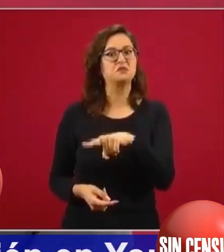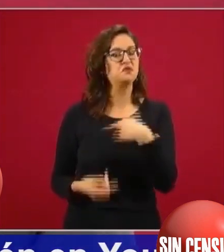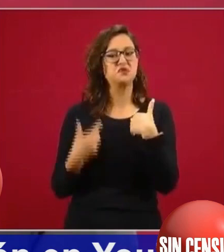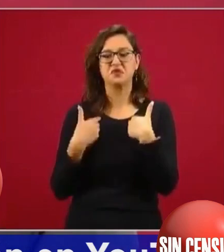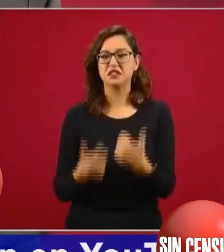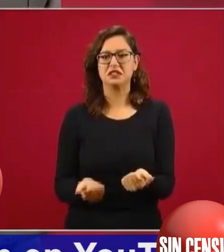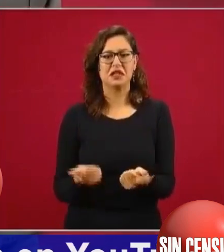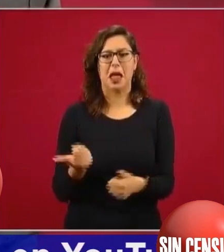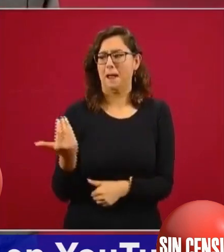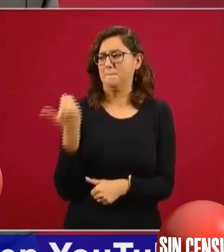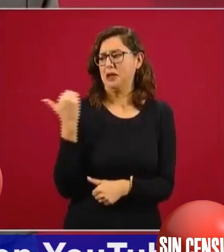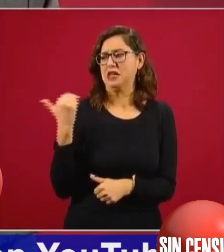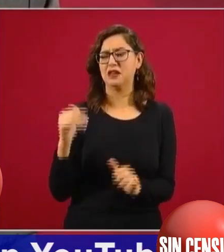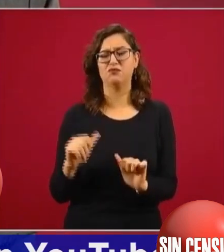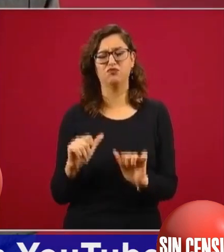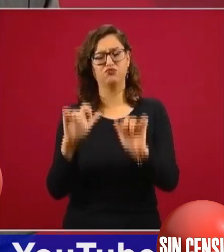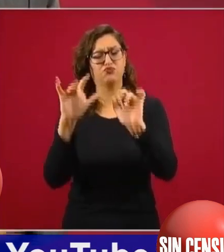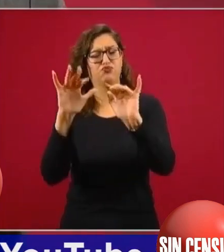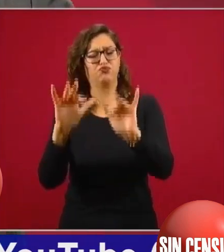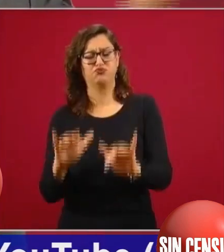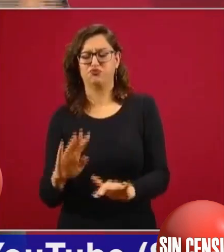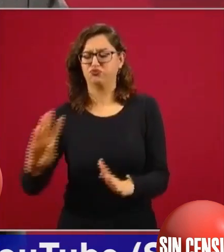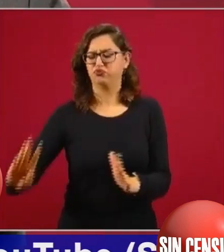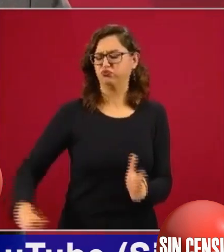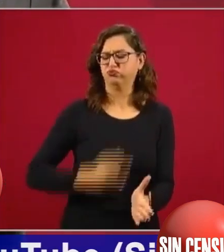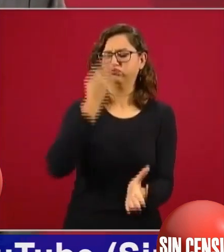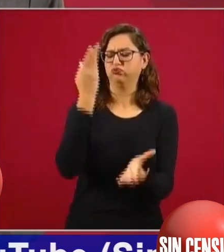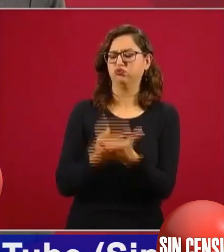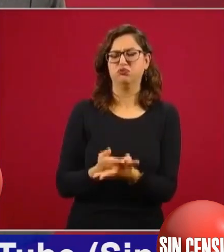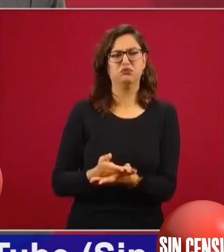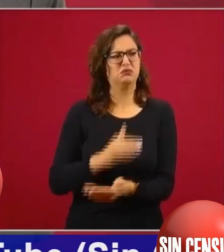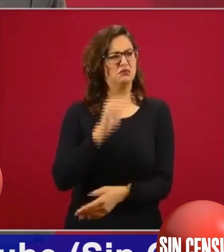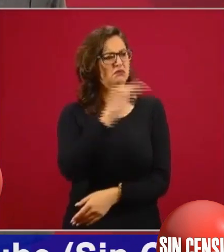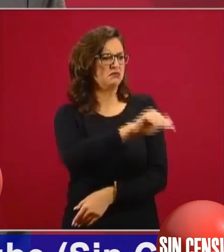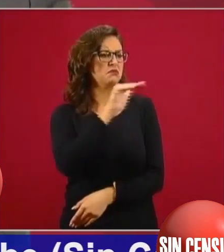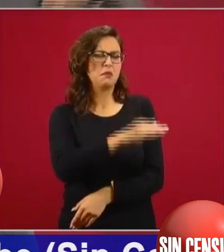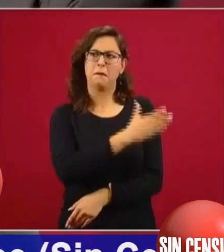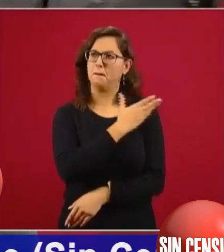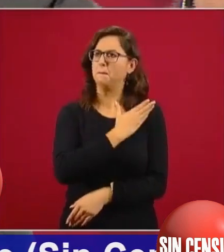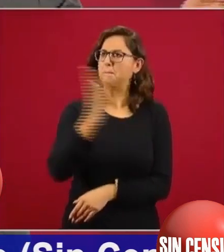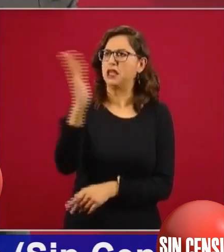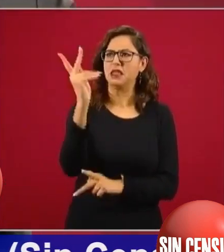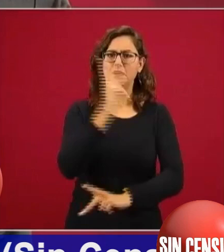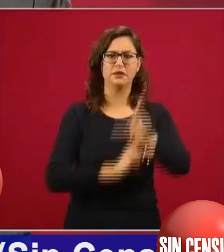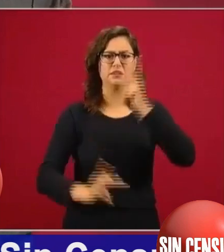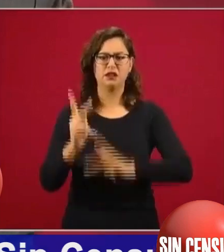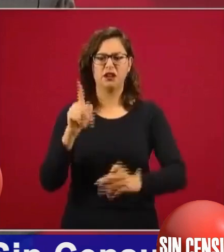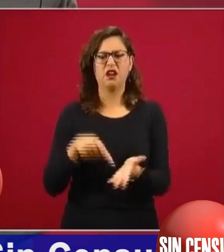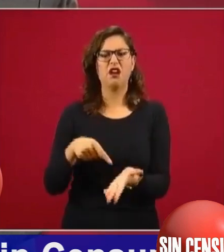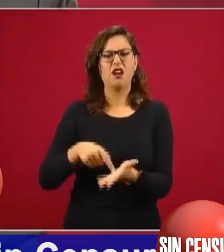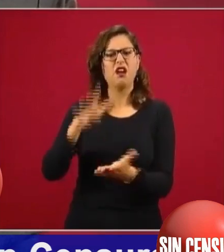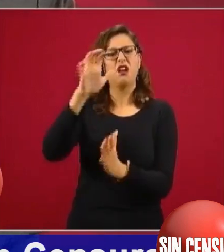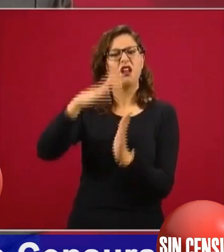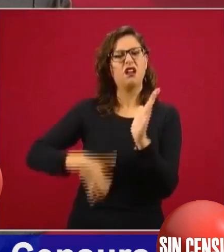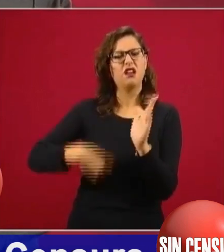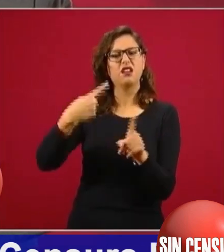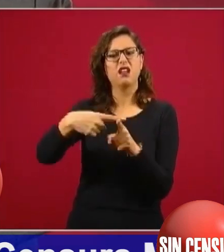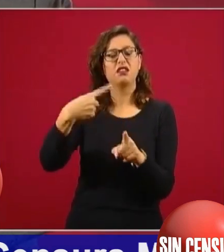pidiéndome que endeudara yo al país, pero no de la derecha, de la